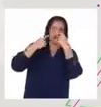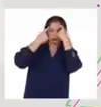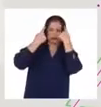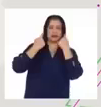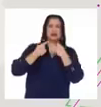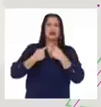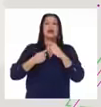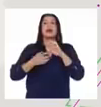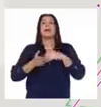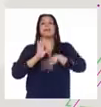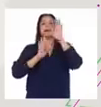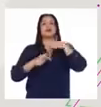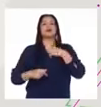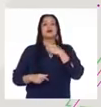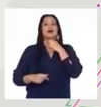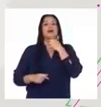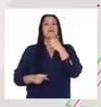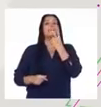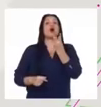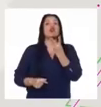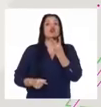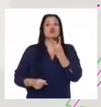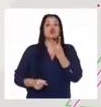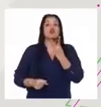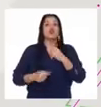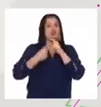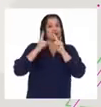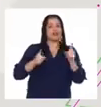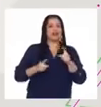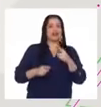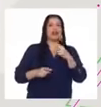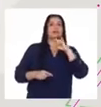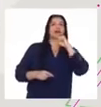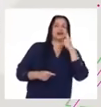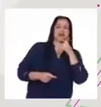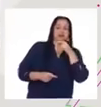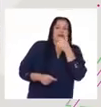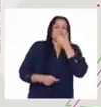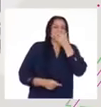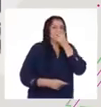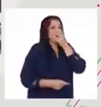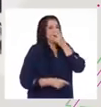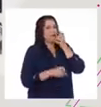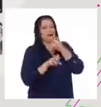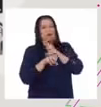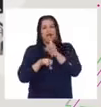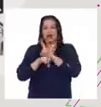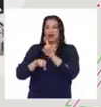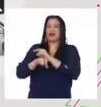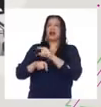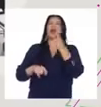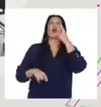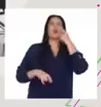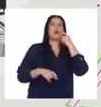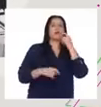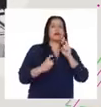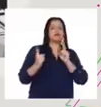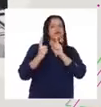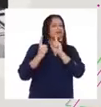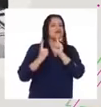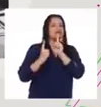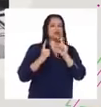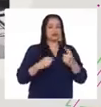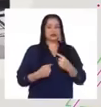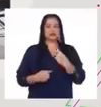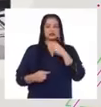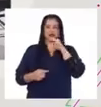decir cuando comenzó a hablar. Algunas chicas se rieron y se miraron entre ellas, y los chicos de pronto no se le acercaron.